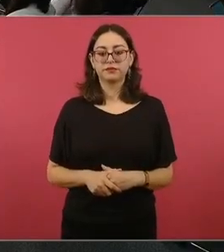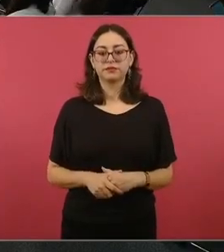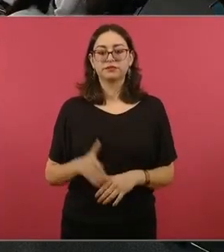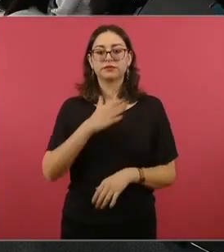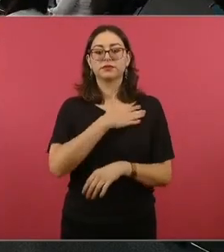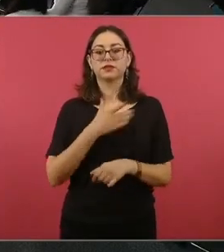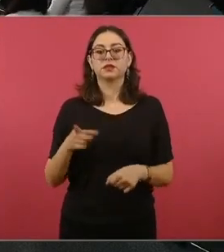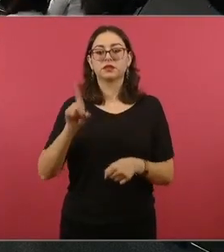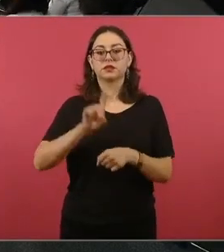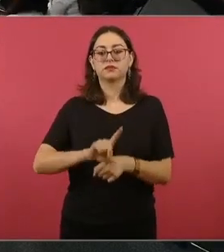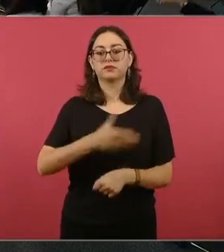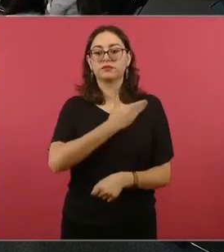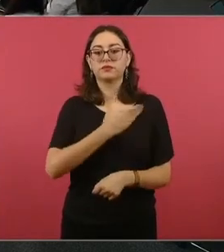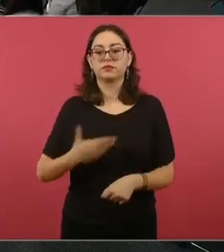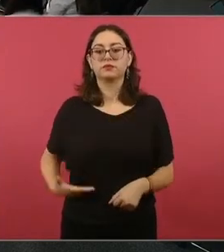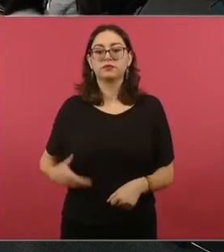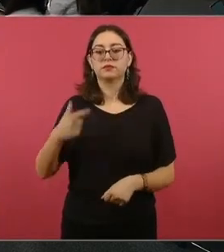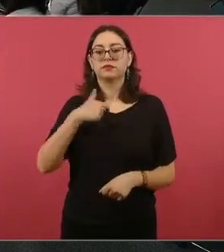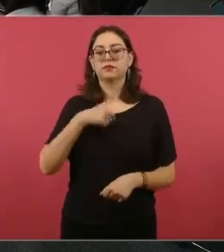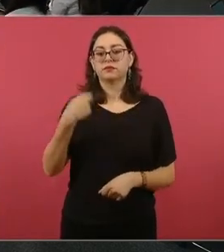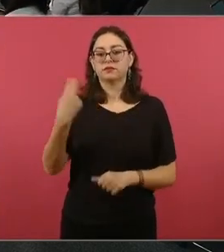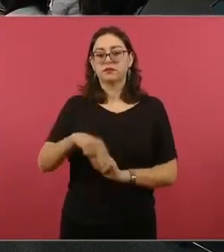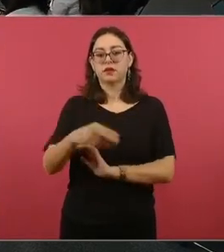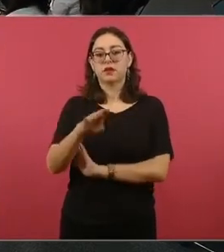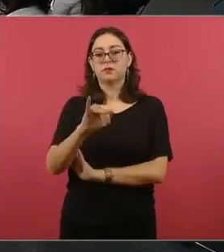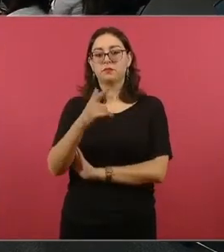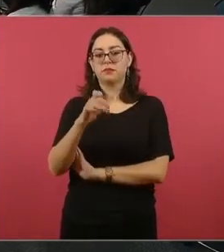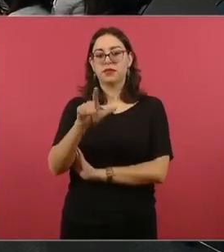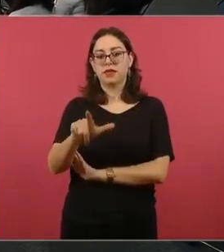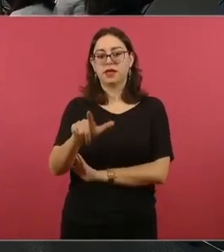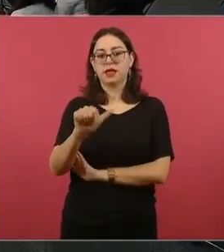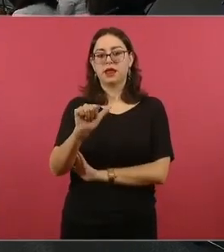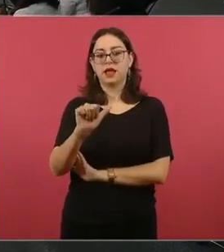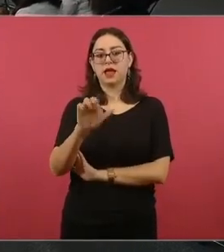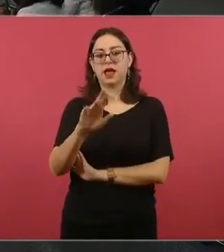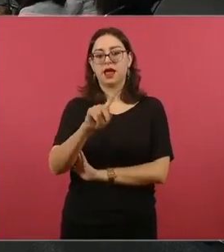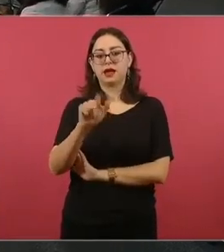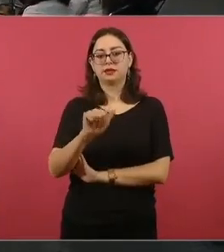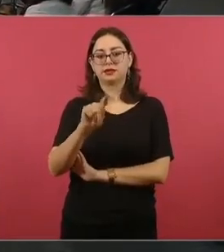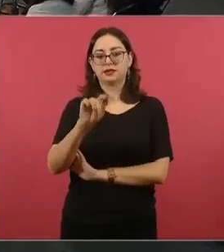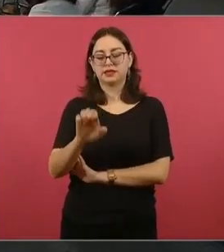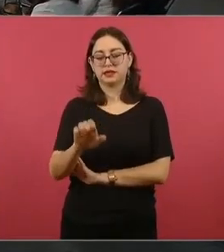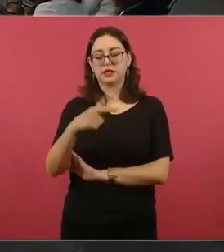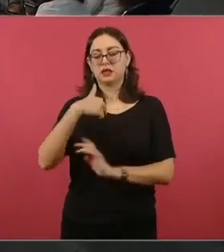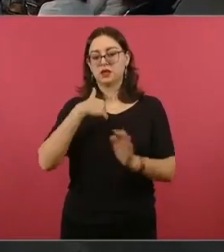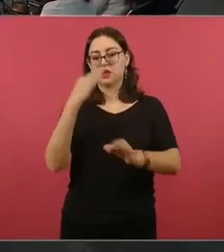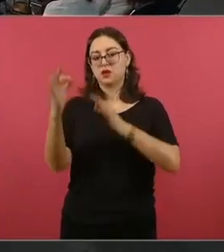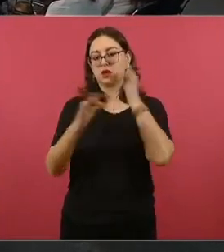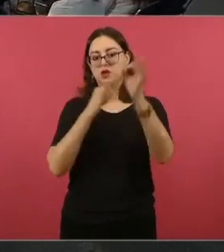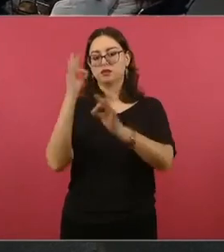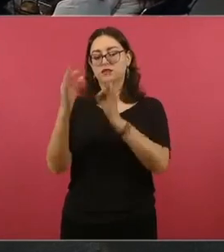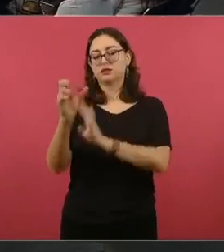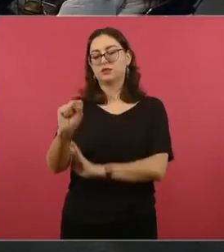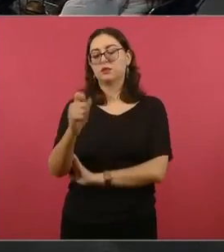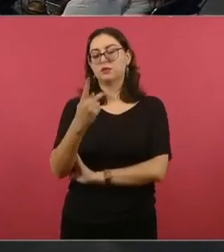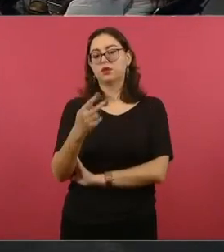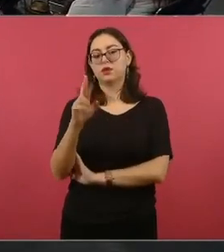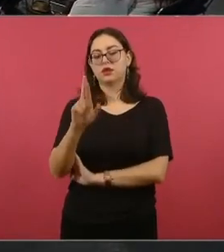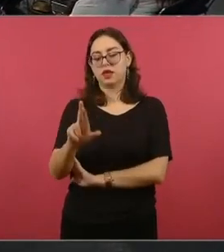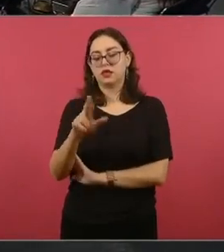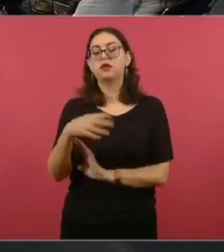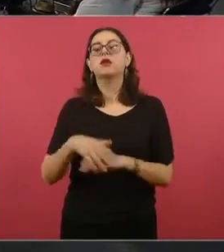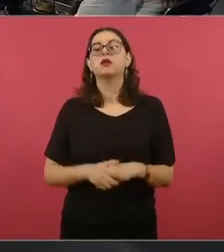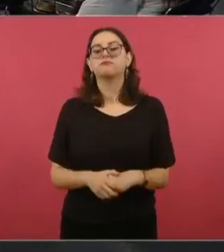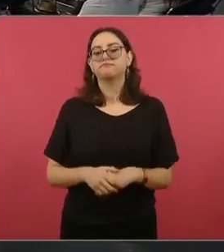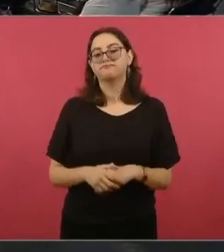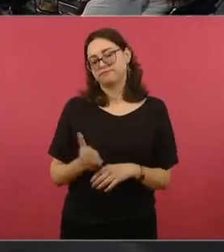Buenos días, presidente. Miguel Arzate, del Sistema Público de Radiodifusión del Estado Mexicano, Canal 14. Preguntarle, presidente,